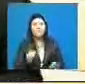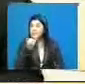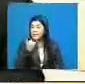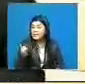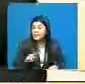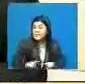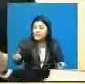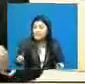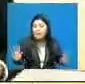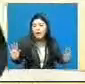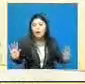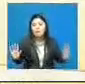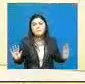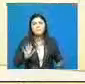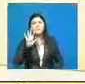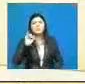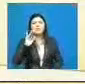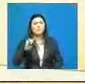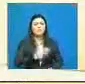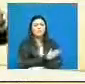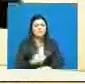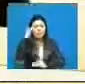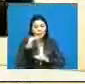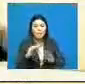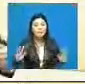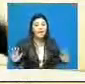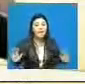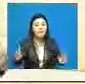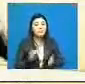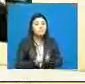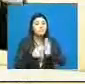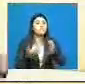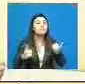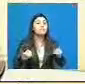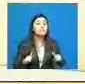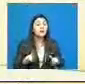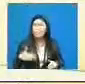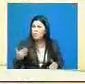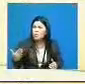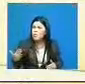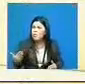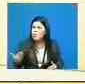resultó diferente y fueron 5 billones de pesos menos, es porque aparecieron hechos sobrevinientes.